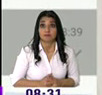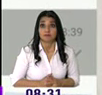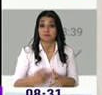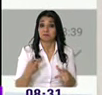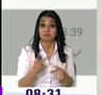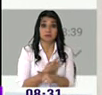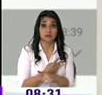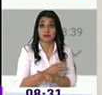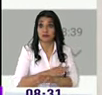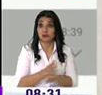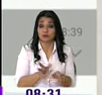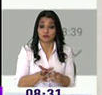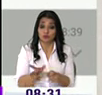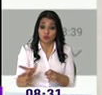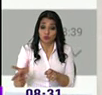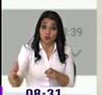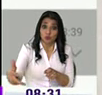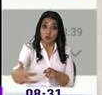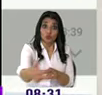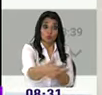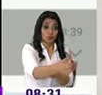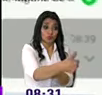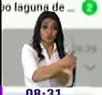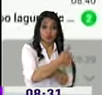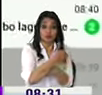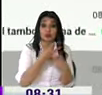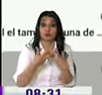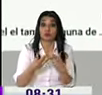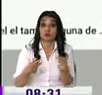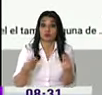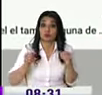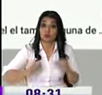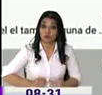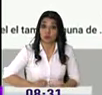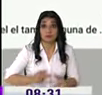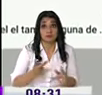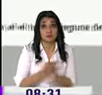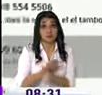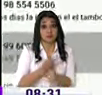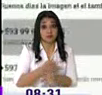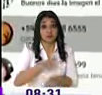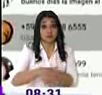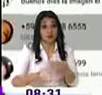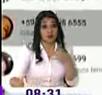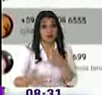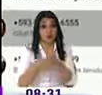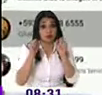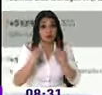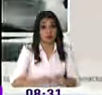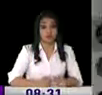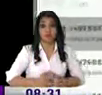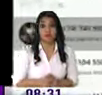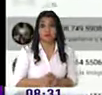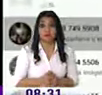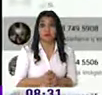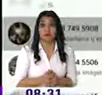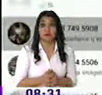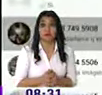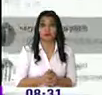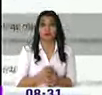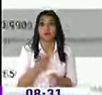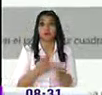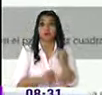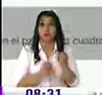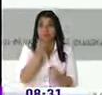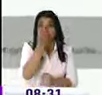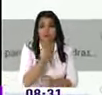ese bus para darse la vuelta. Hay que encontrar una solución. Eso puede ser causal de graves accidentes. Y finalmente, buenos días,